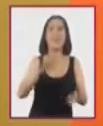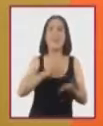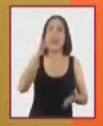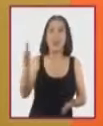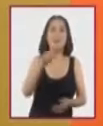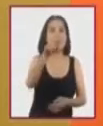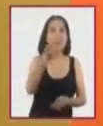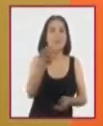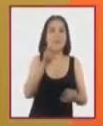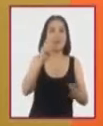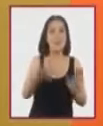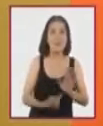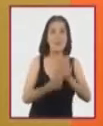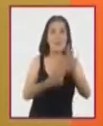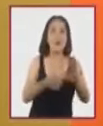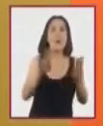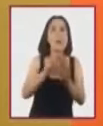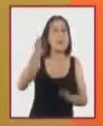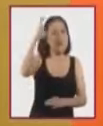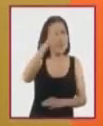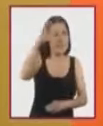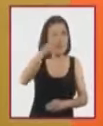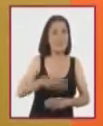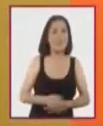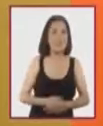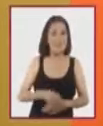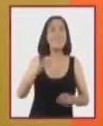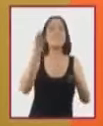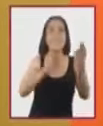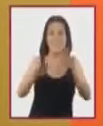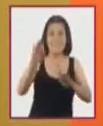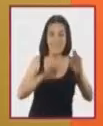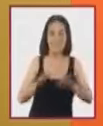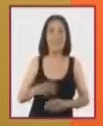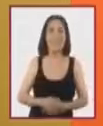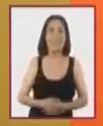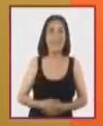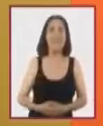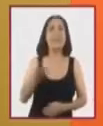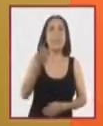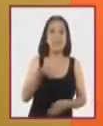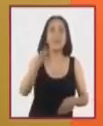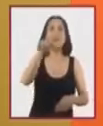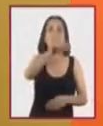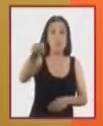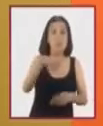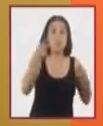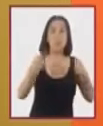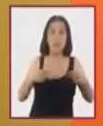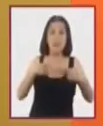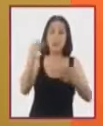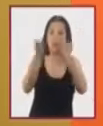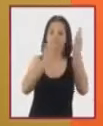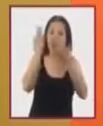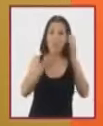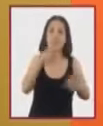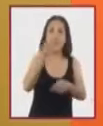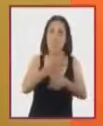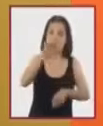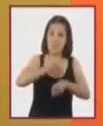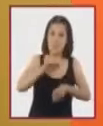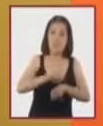Gracias por seguir esta transmisión de Ciencias Física. A todos ustedes estudiantes de secundaria de segundo